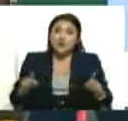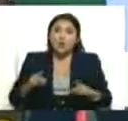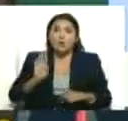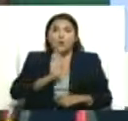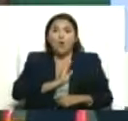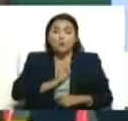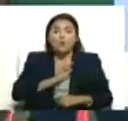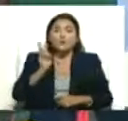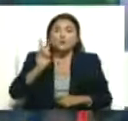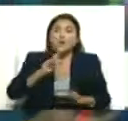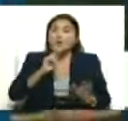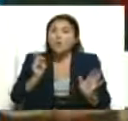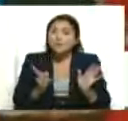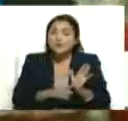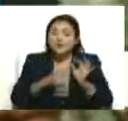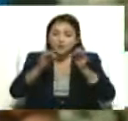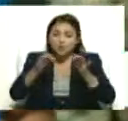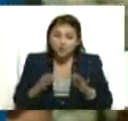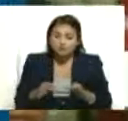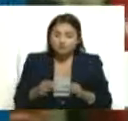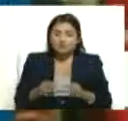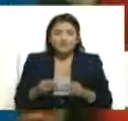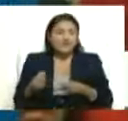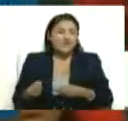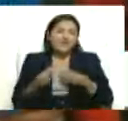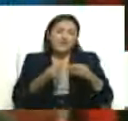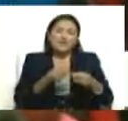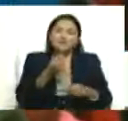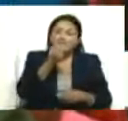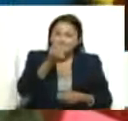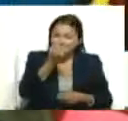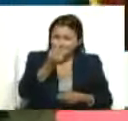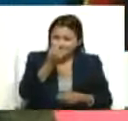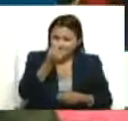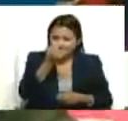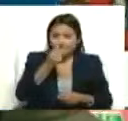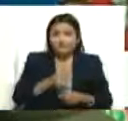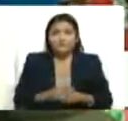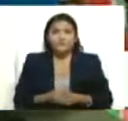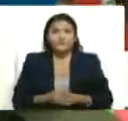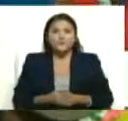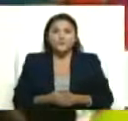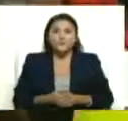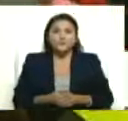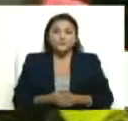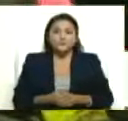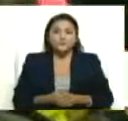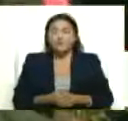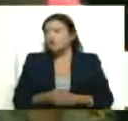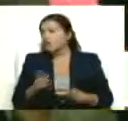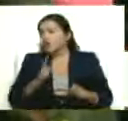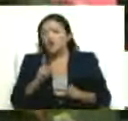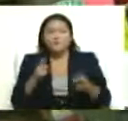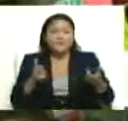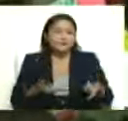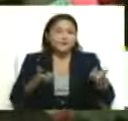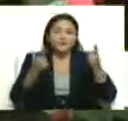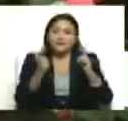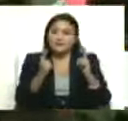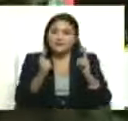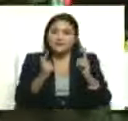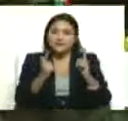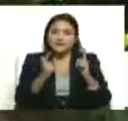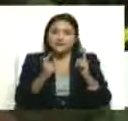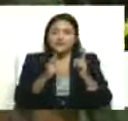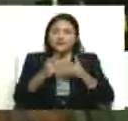nuestro país. No vamos a ceder ni un milímetro. No vamos a permitir que se